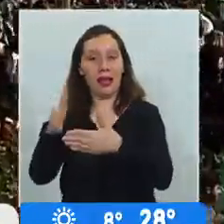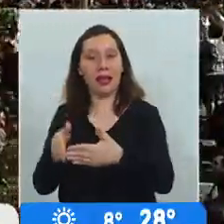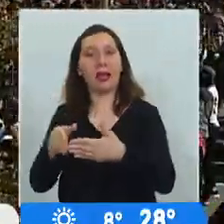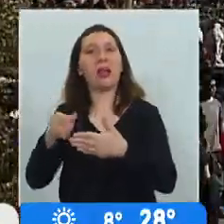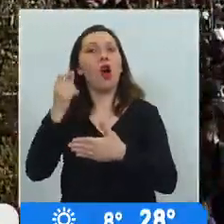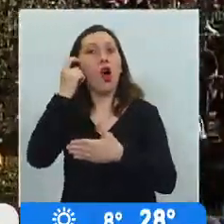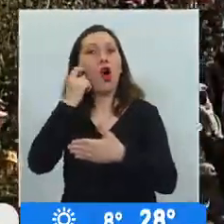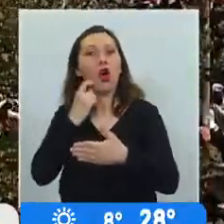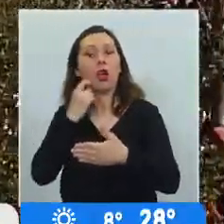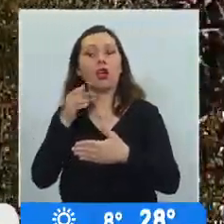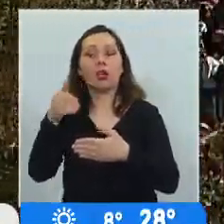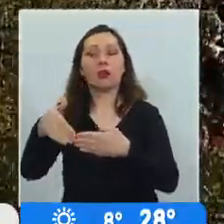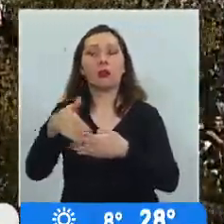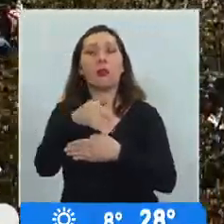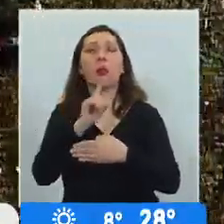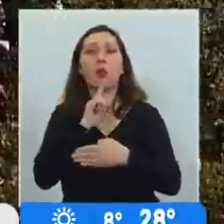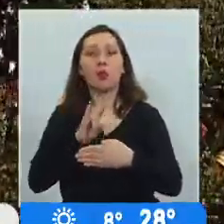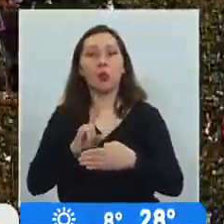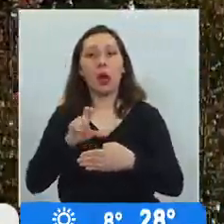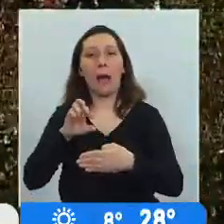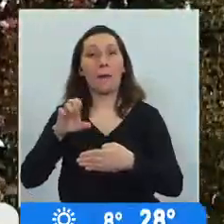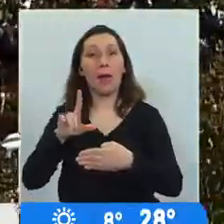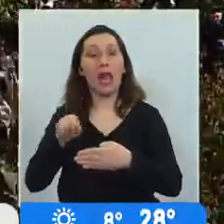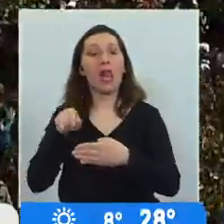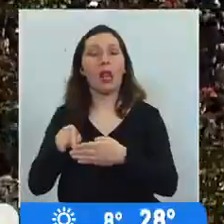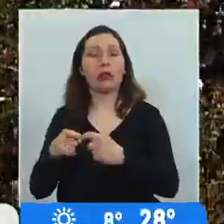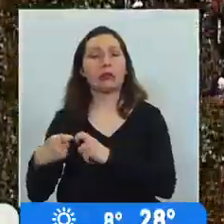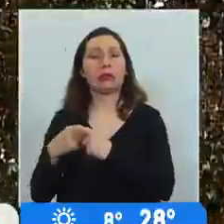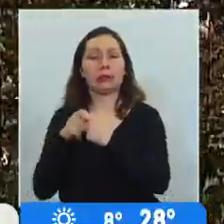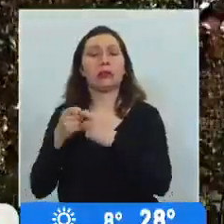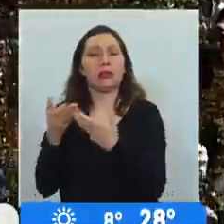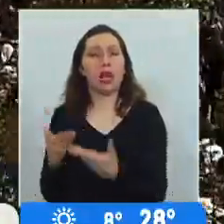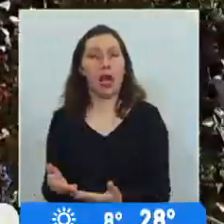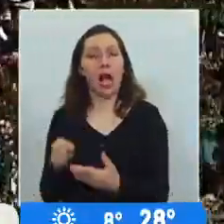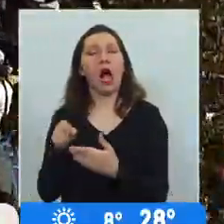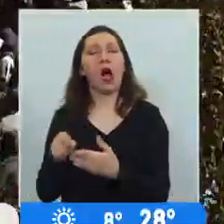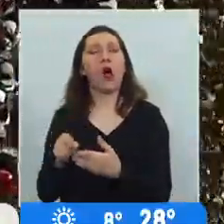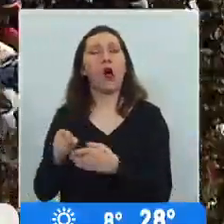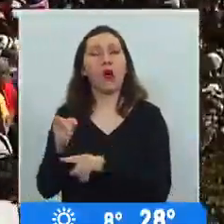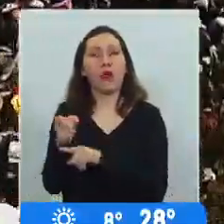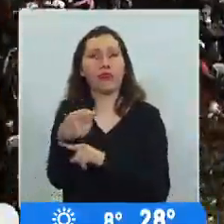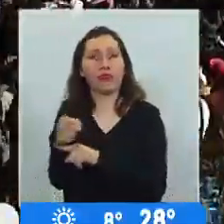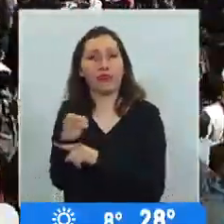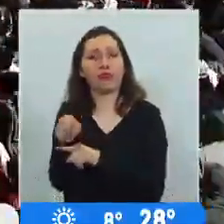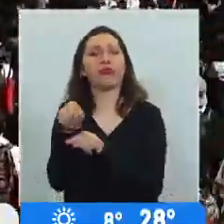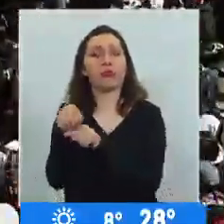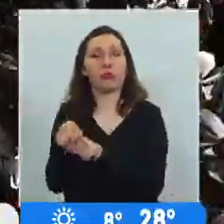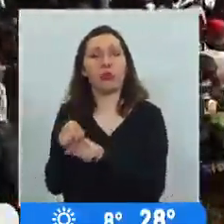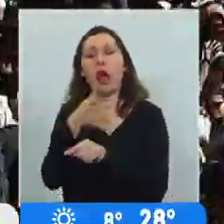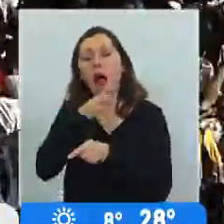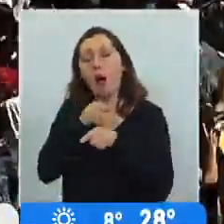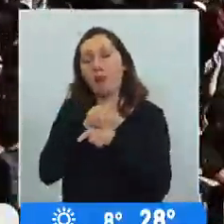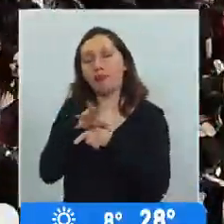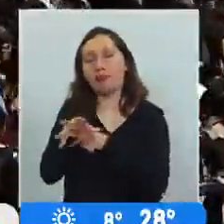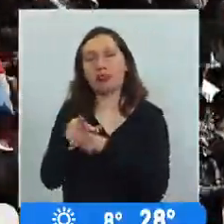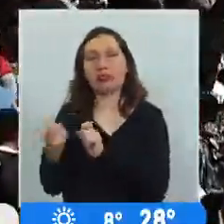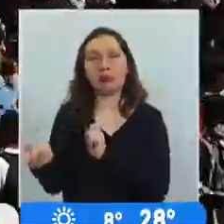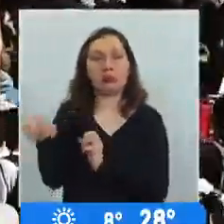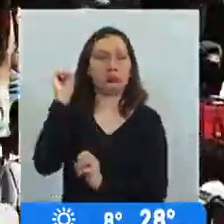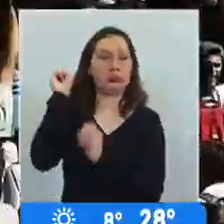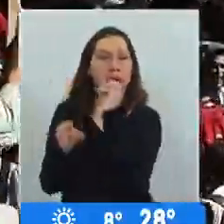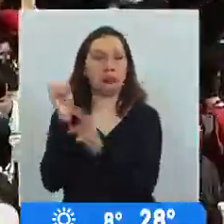Avenida O'Higgins con Tucapel, y en este momento se encuentran enfrentándose a un carro de carabineros, un carro lanzagua, lanzando